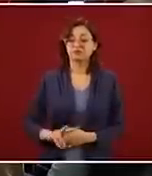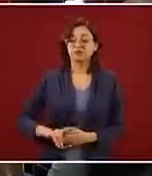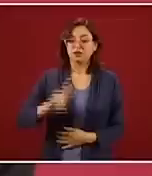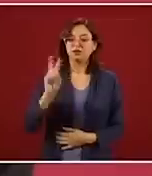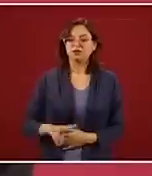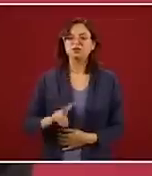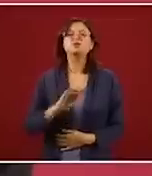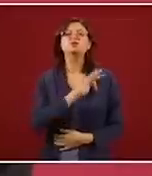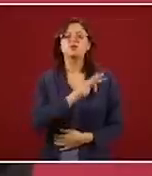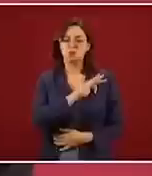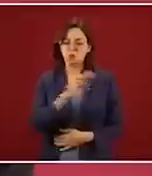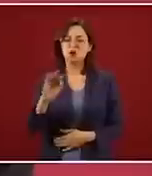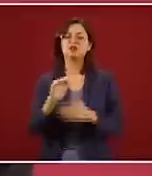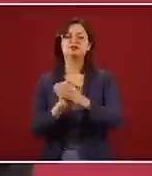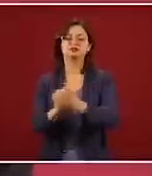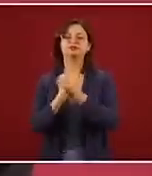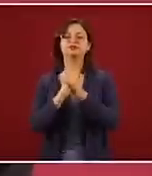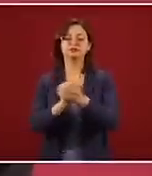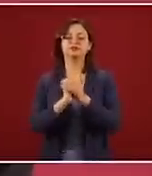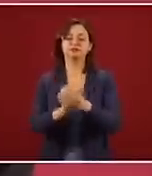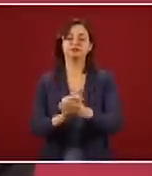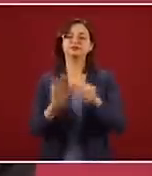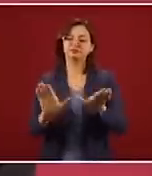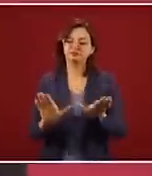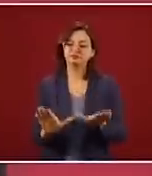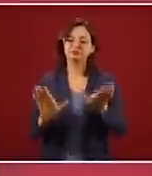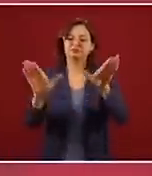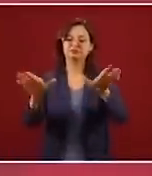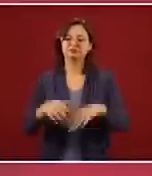se rife el avión.